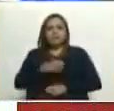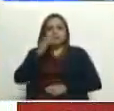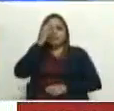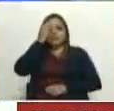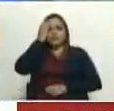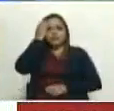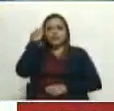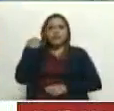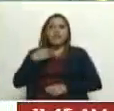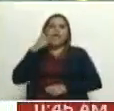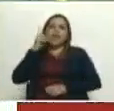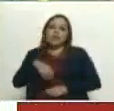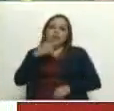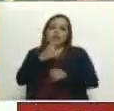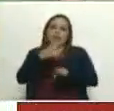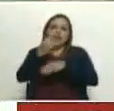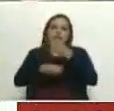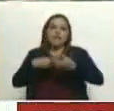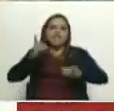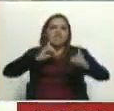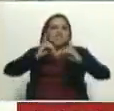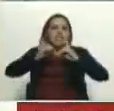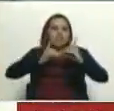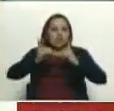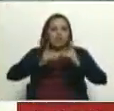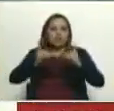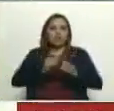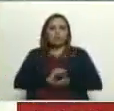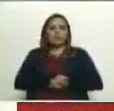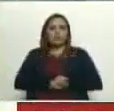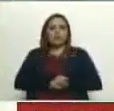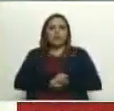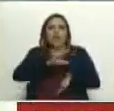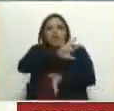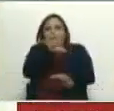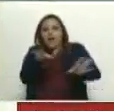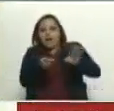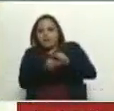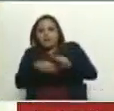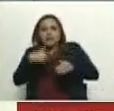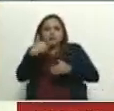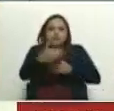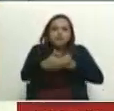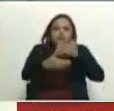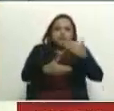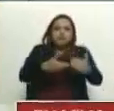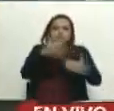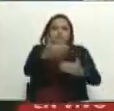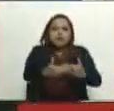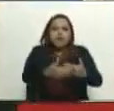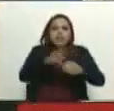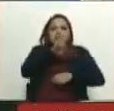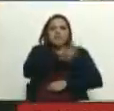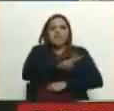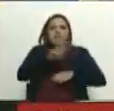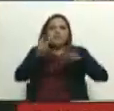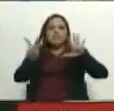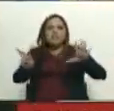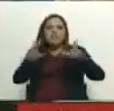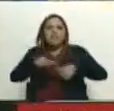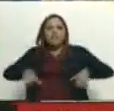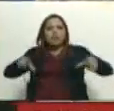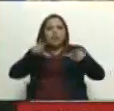un diagnóstico y adecuación progresiva de las 27 plantas de